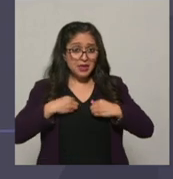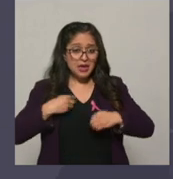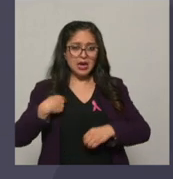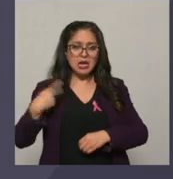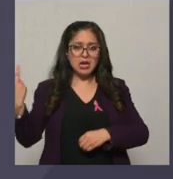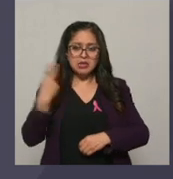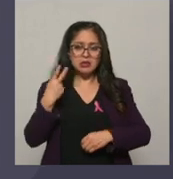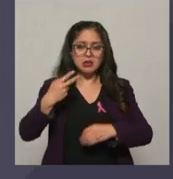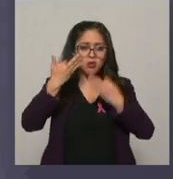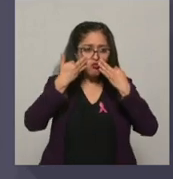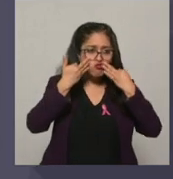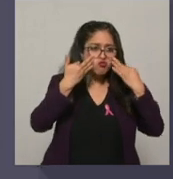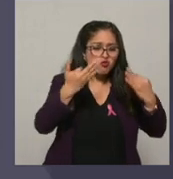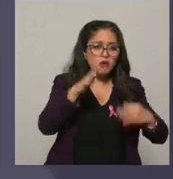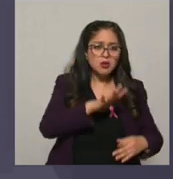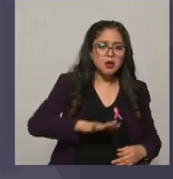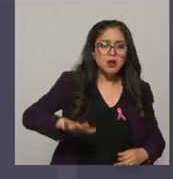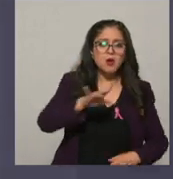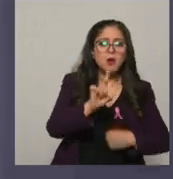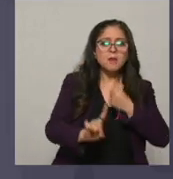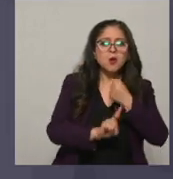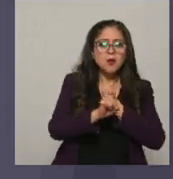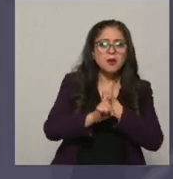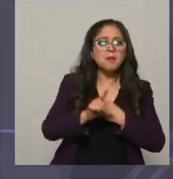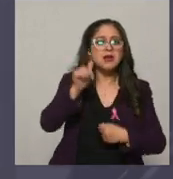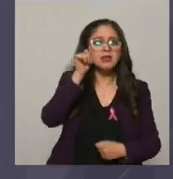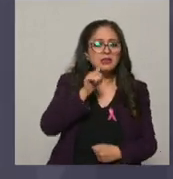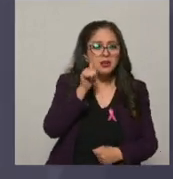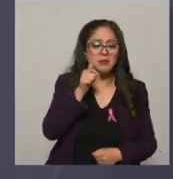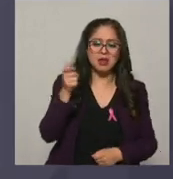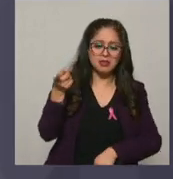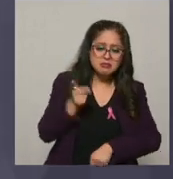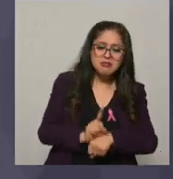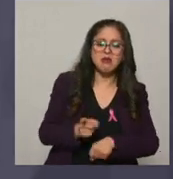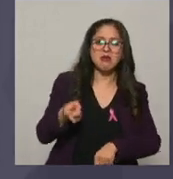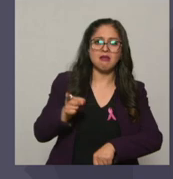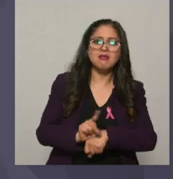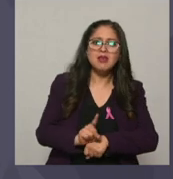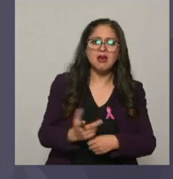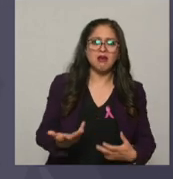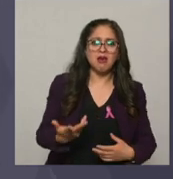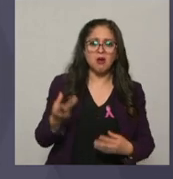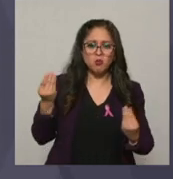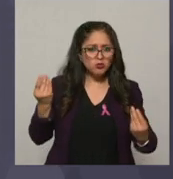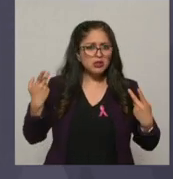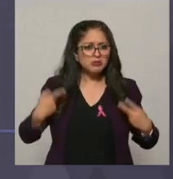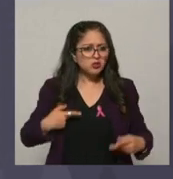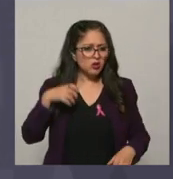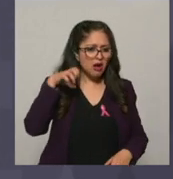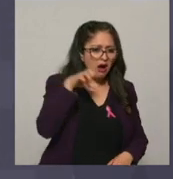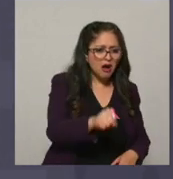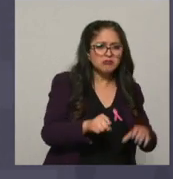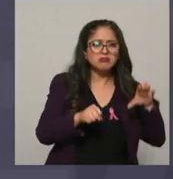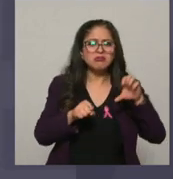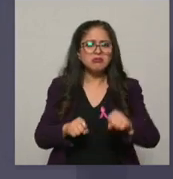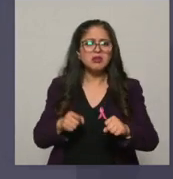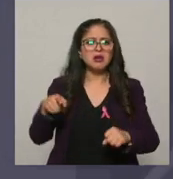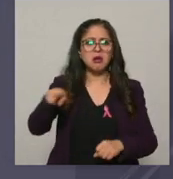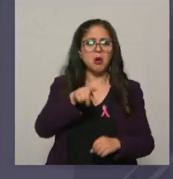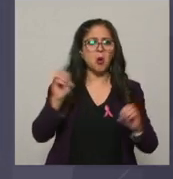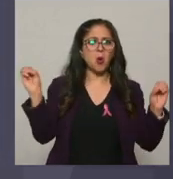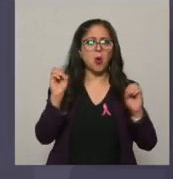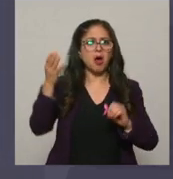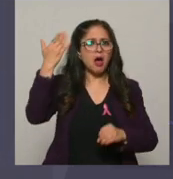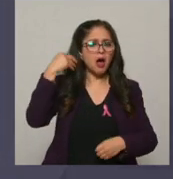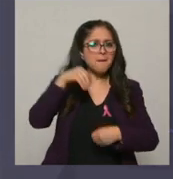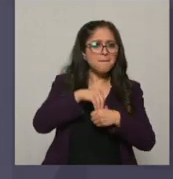estas poblaciones, todas estas problemáticas que enfrentamos el día a día. Las persecuciones, eso no se habla, ¿no? Cuando nos